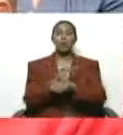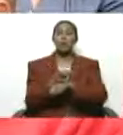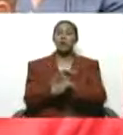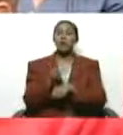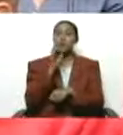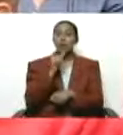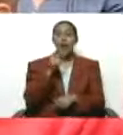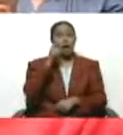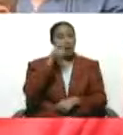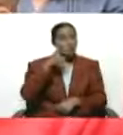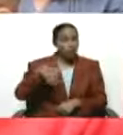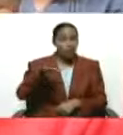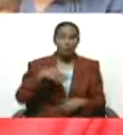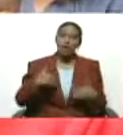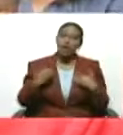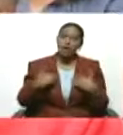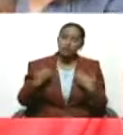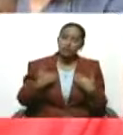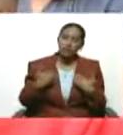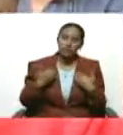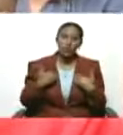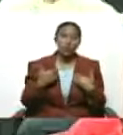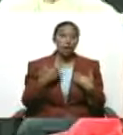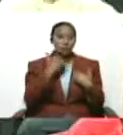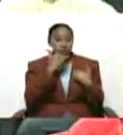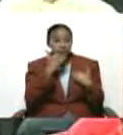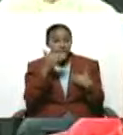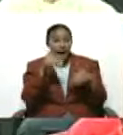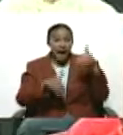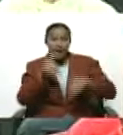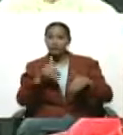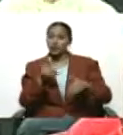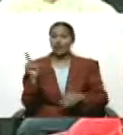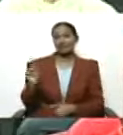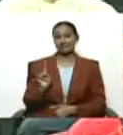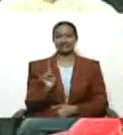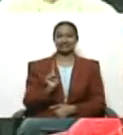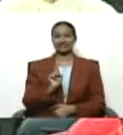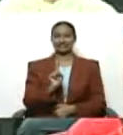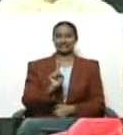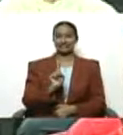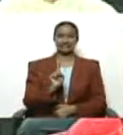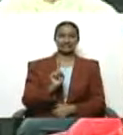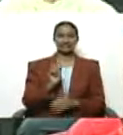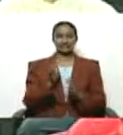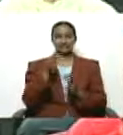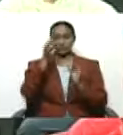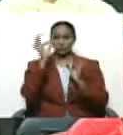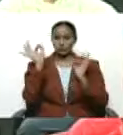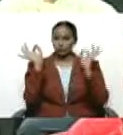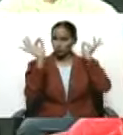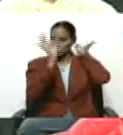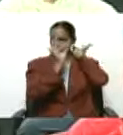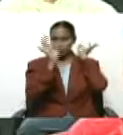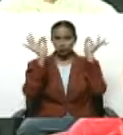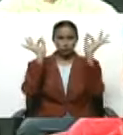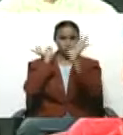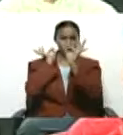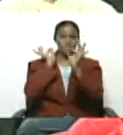las arregle. Cuando hay elecciones se vuelven a presentar, porque para ellos la política es un